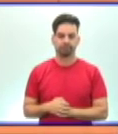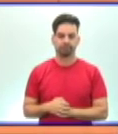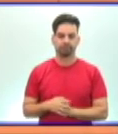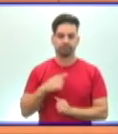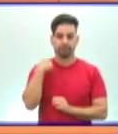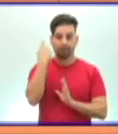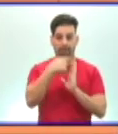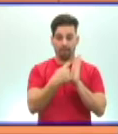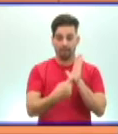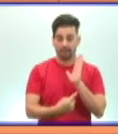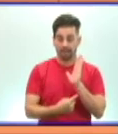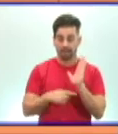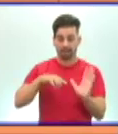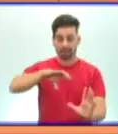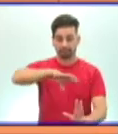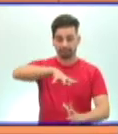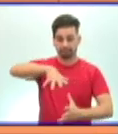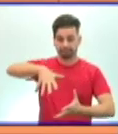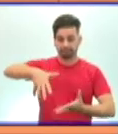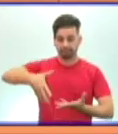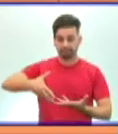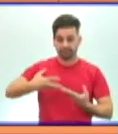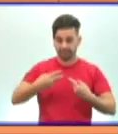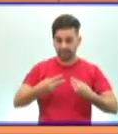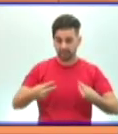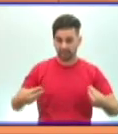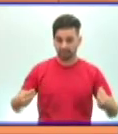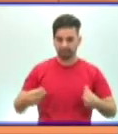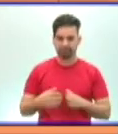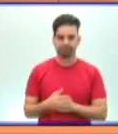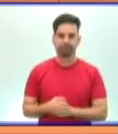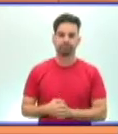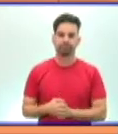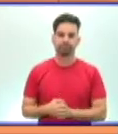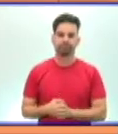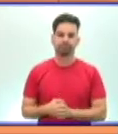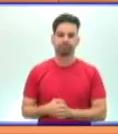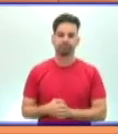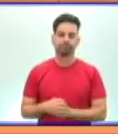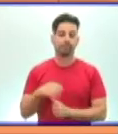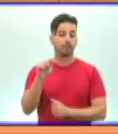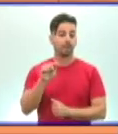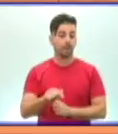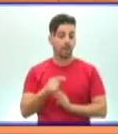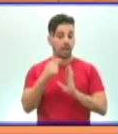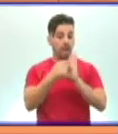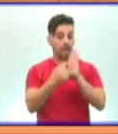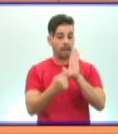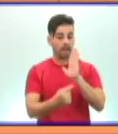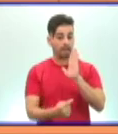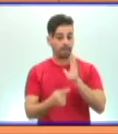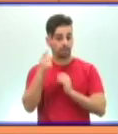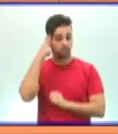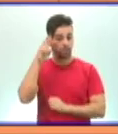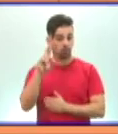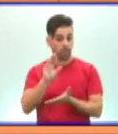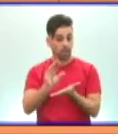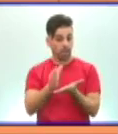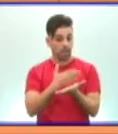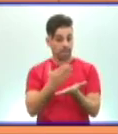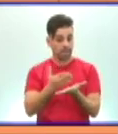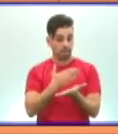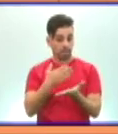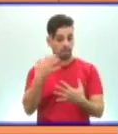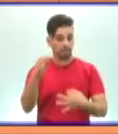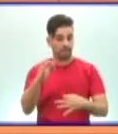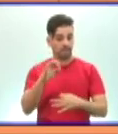Características del planeta Tierra. Bueno, estos son elementos que encuentran en su libro de texto en las páginas de la 64 a la 67,